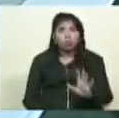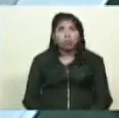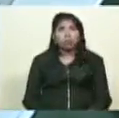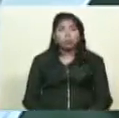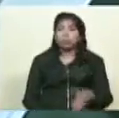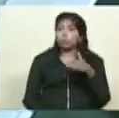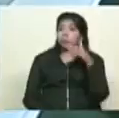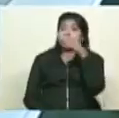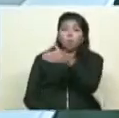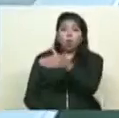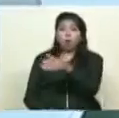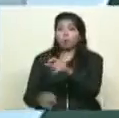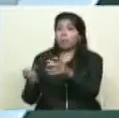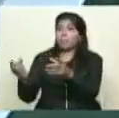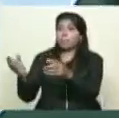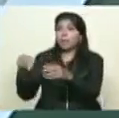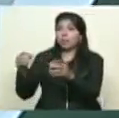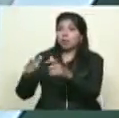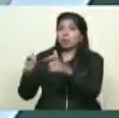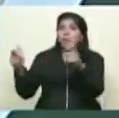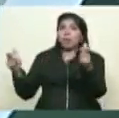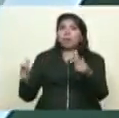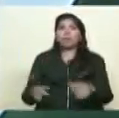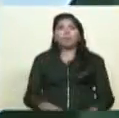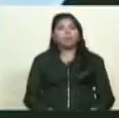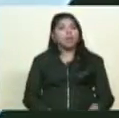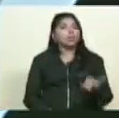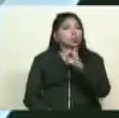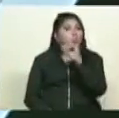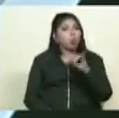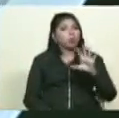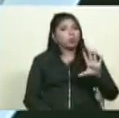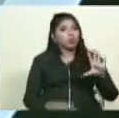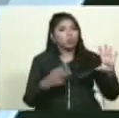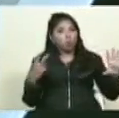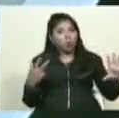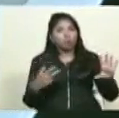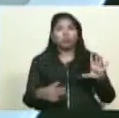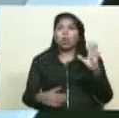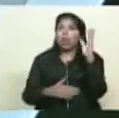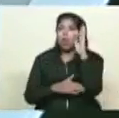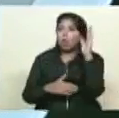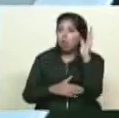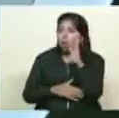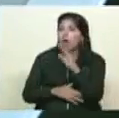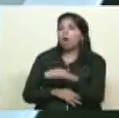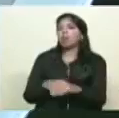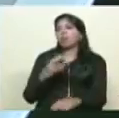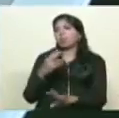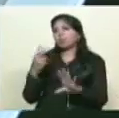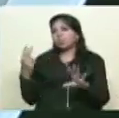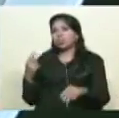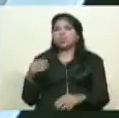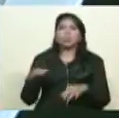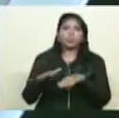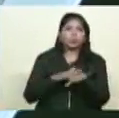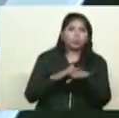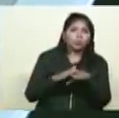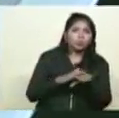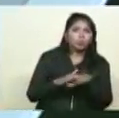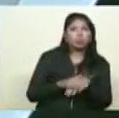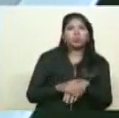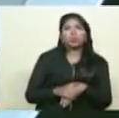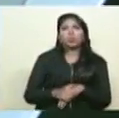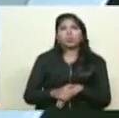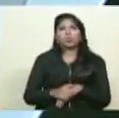a construir los CPT? En el Zulia, 58. En Lara, 47. En Cojedes, 41. En Trujillo, 23.